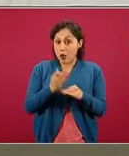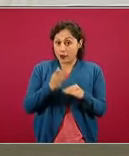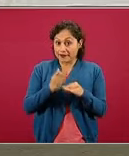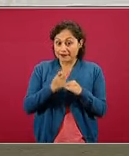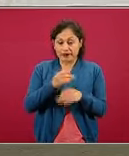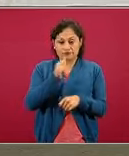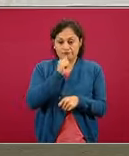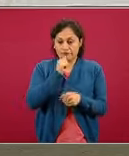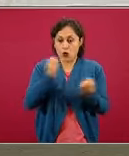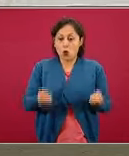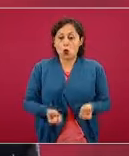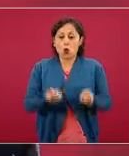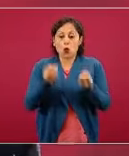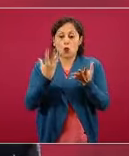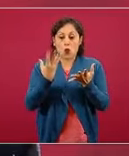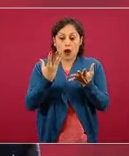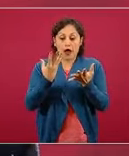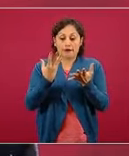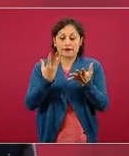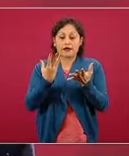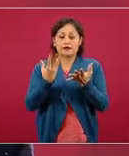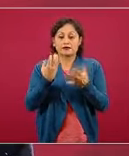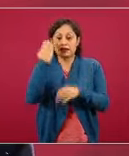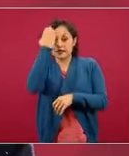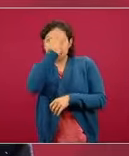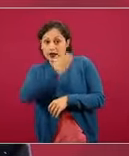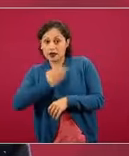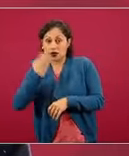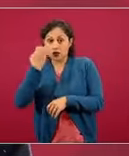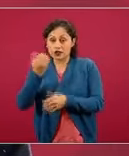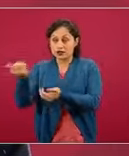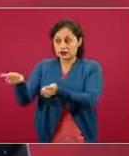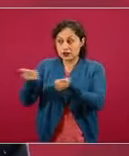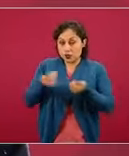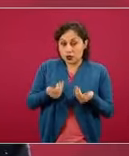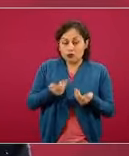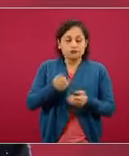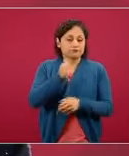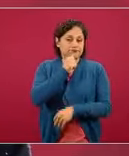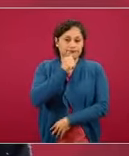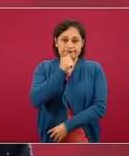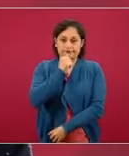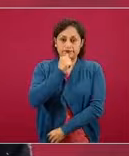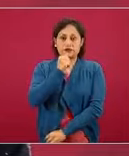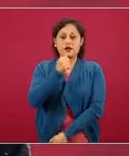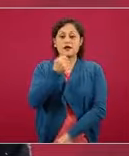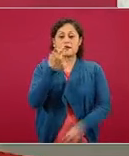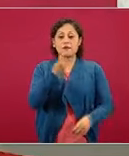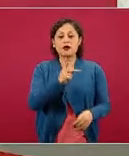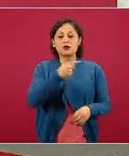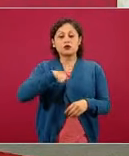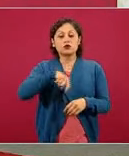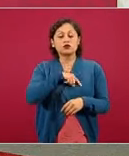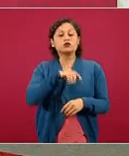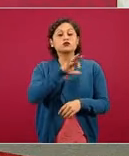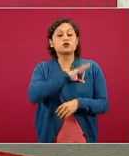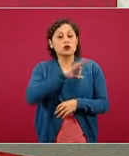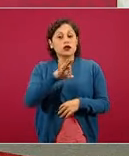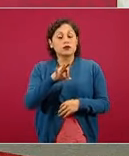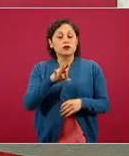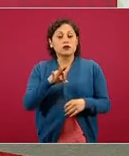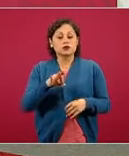número del total de pruebas que se pudieran adquirir. Lo que sí, por ejemplo, podemos adelantar es que hemos